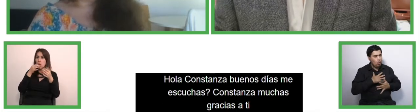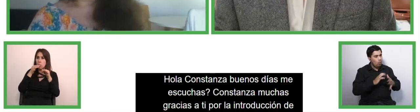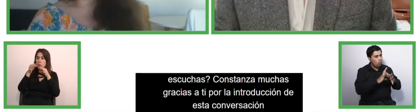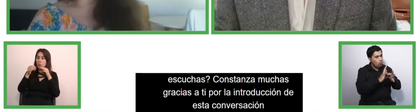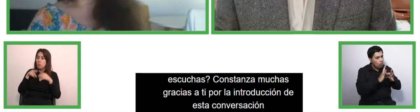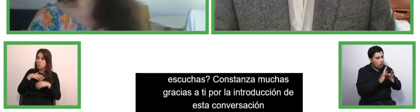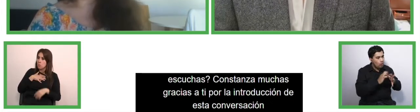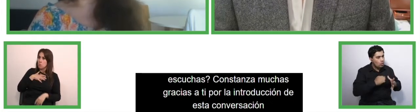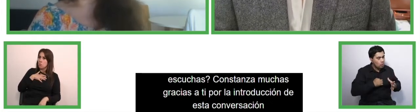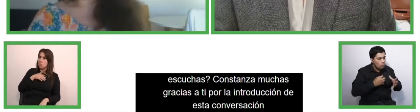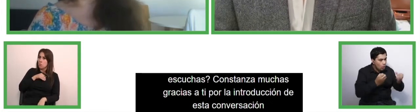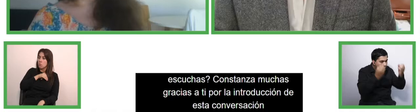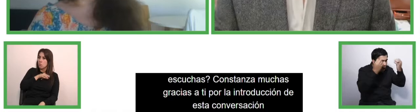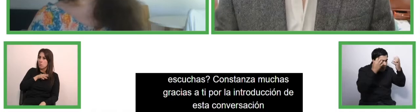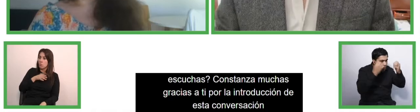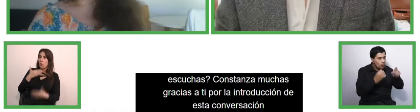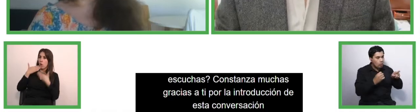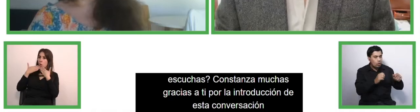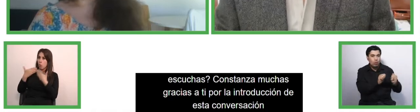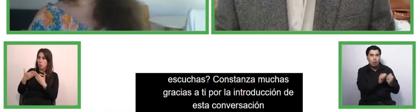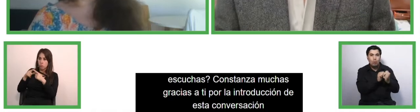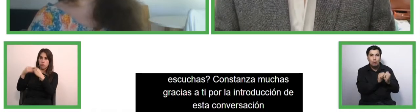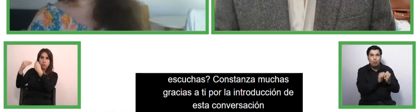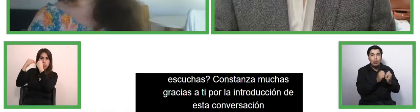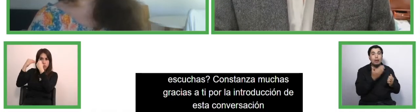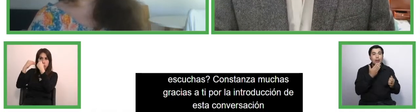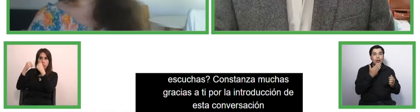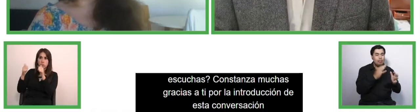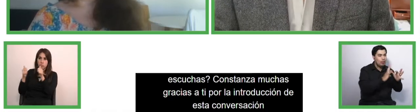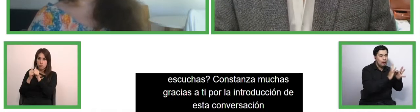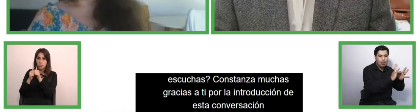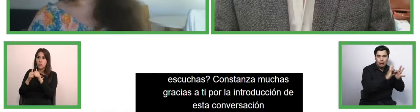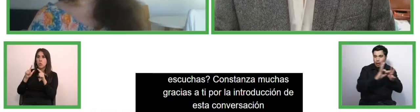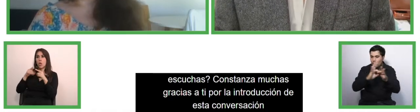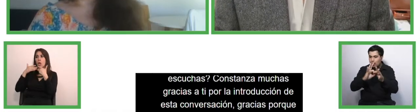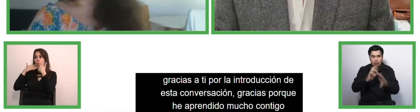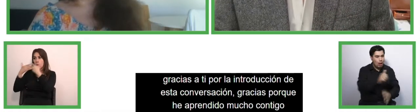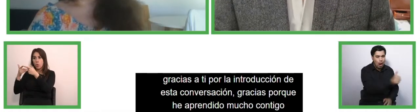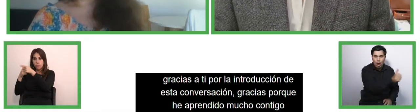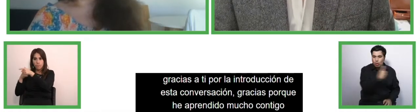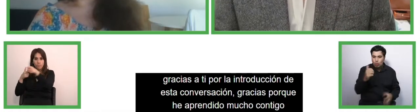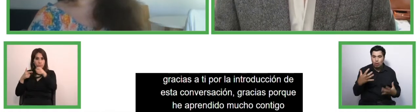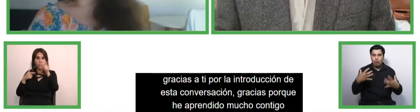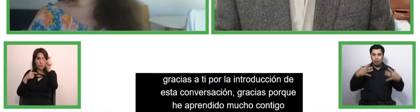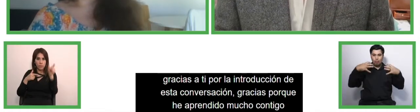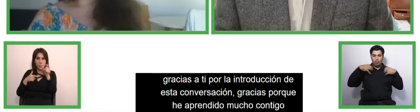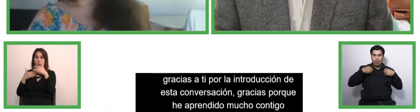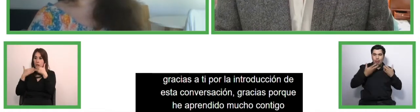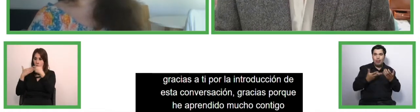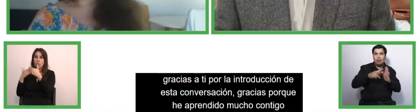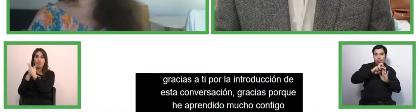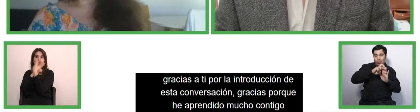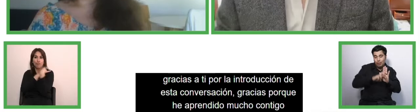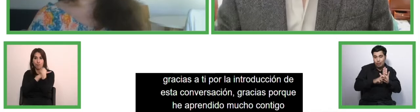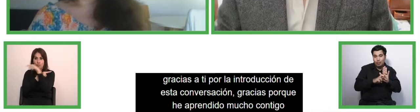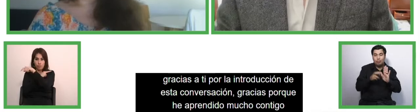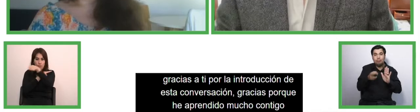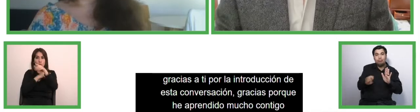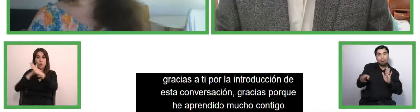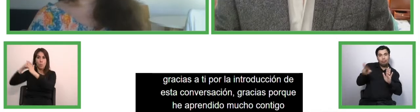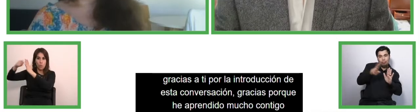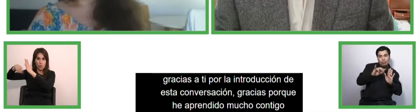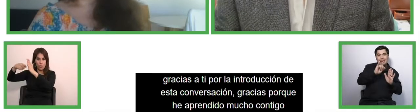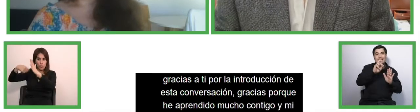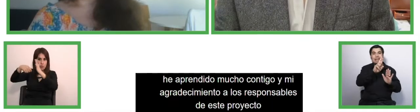contigo y por supuesto mis agradecimientos a los responsables de este proyecto. Bueno, valga la redundancia, Zero